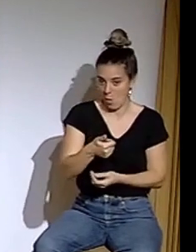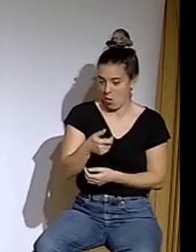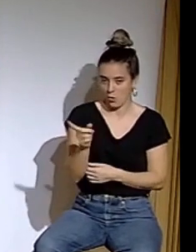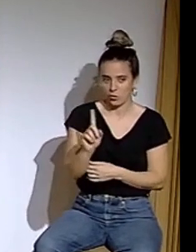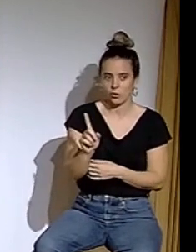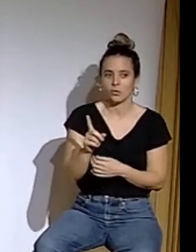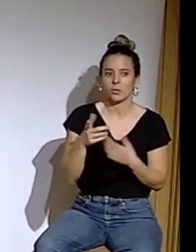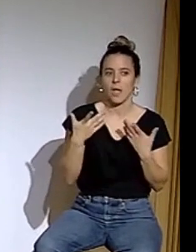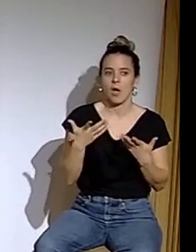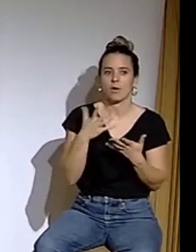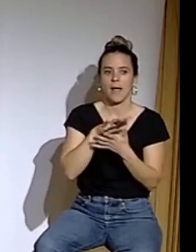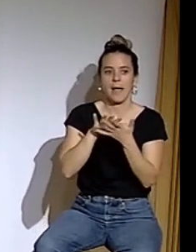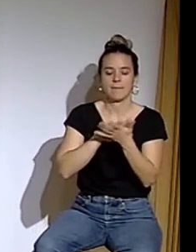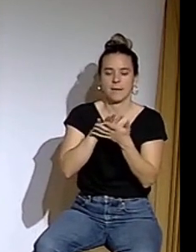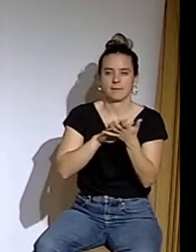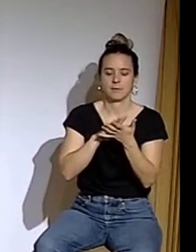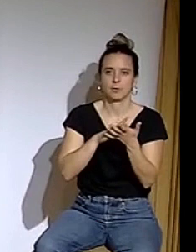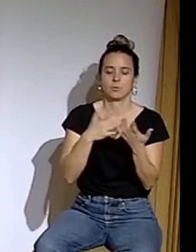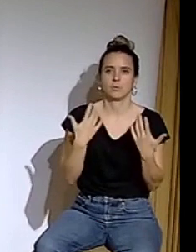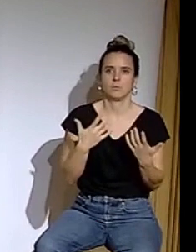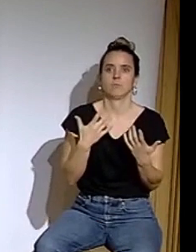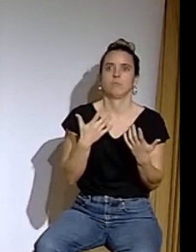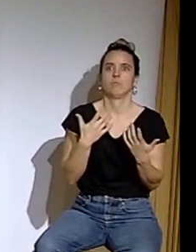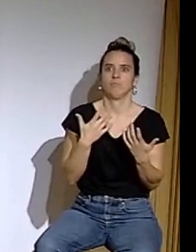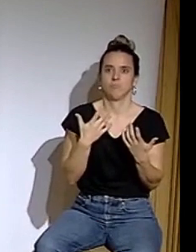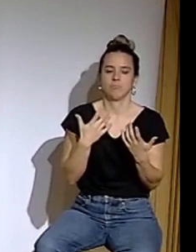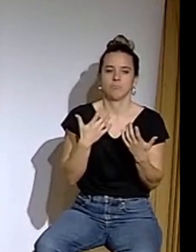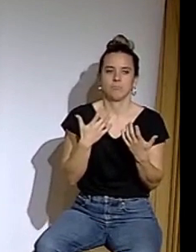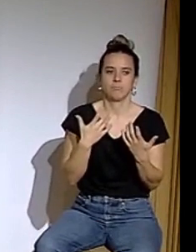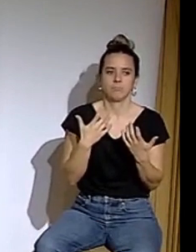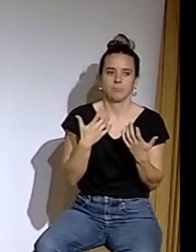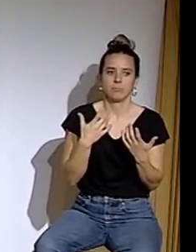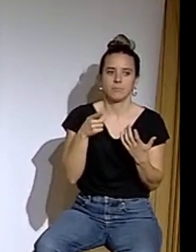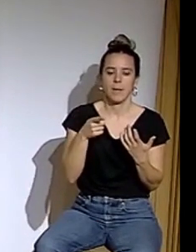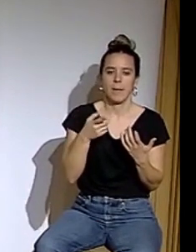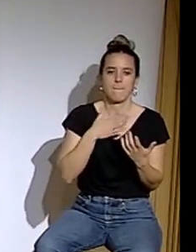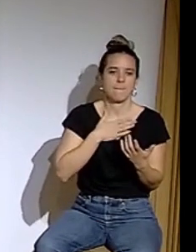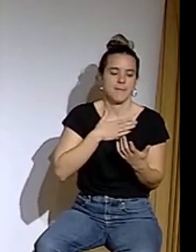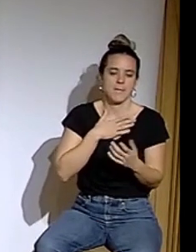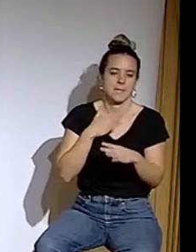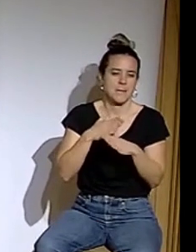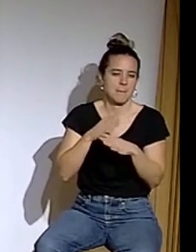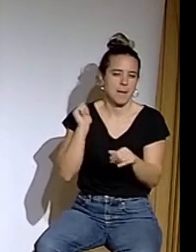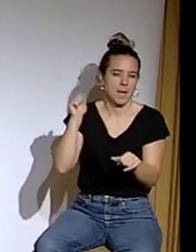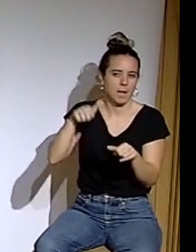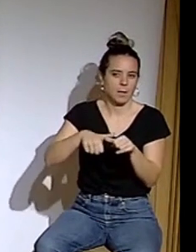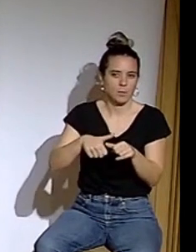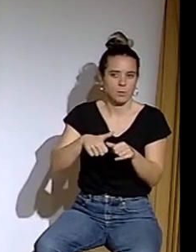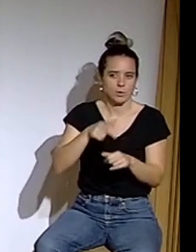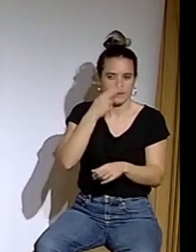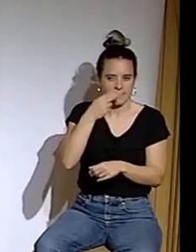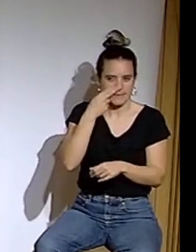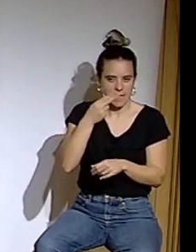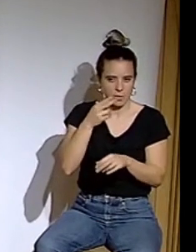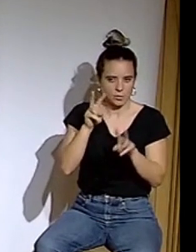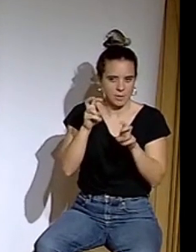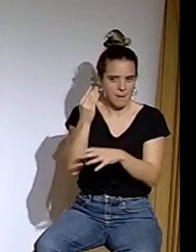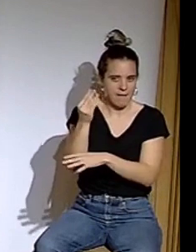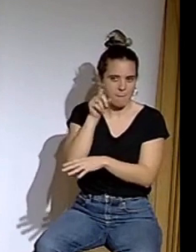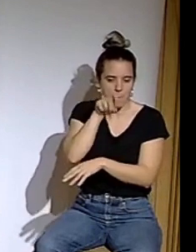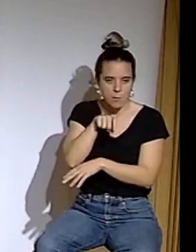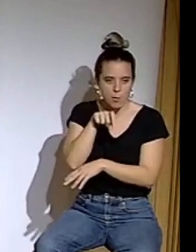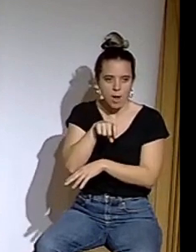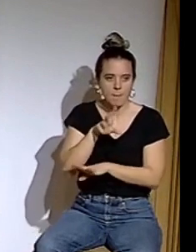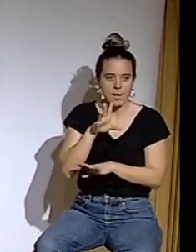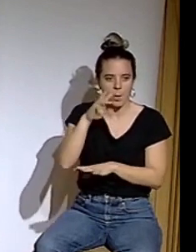resonaba mucho en mí porque a mí siempre me ha interesado mucho la figura de la bruja pero me preocupa un poco el